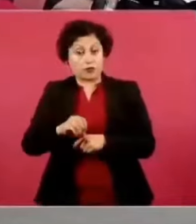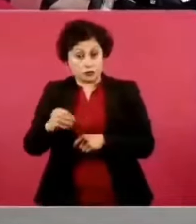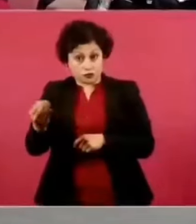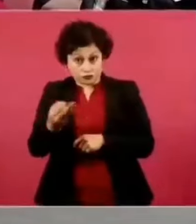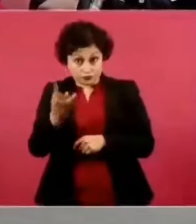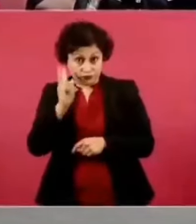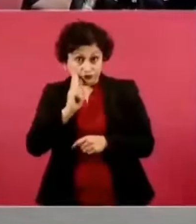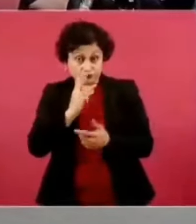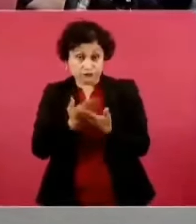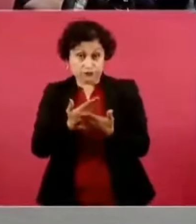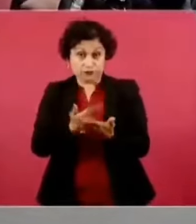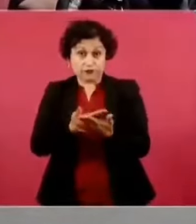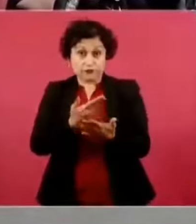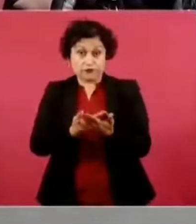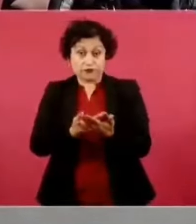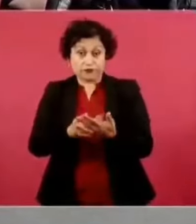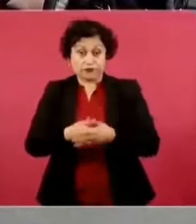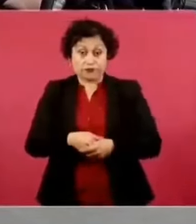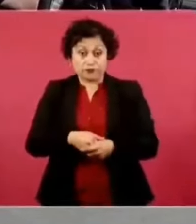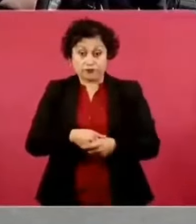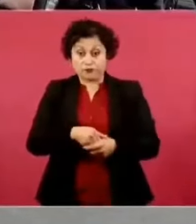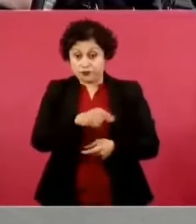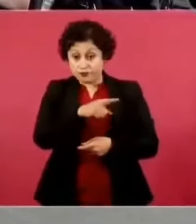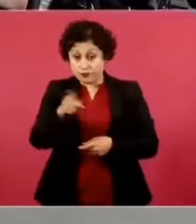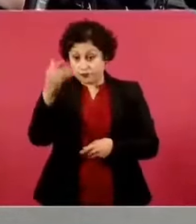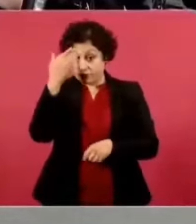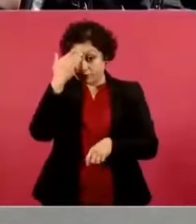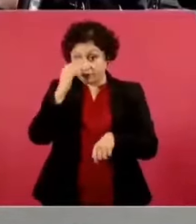las memorias. Lo dicen las memorias.